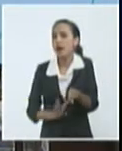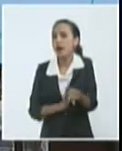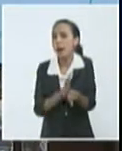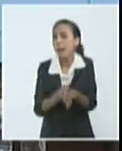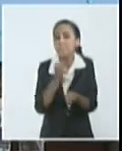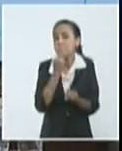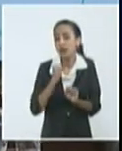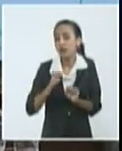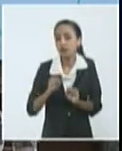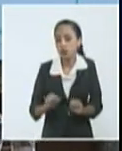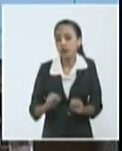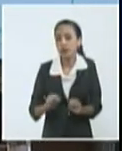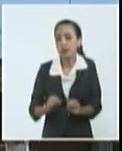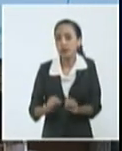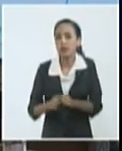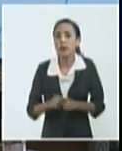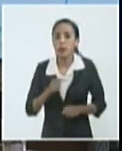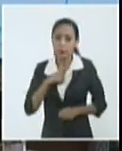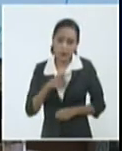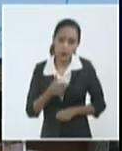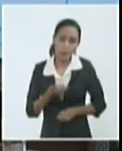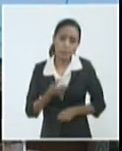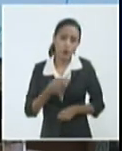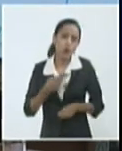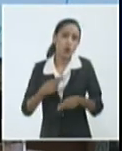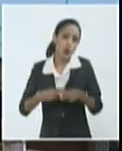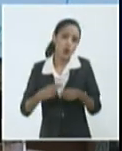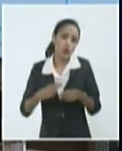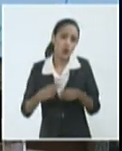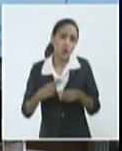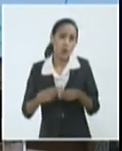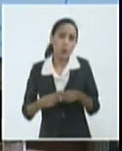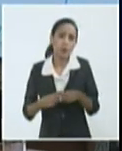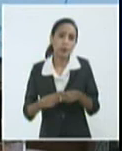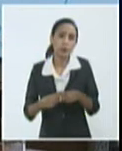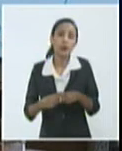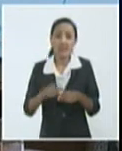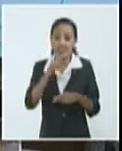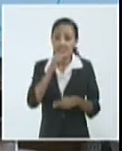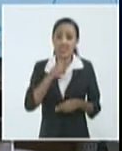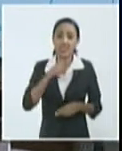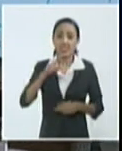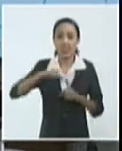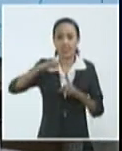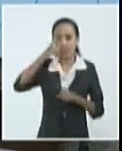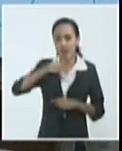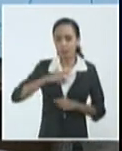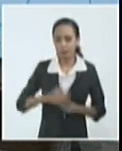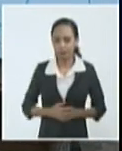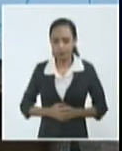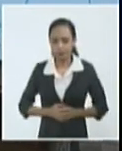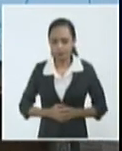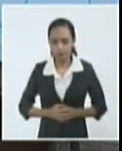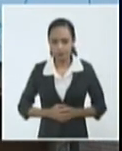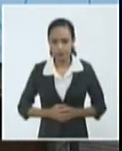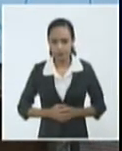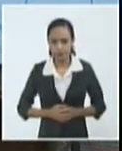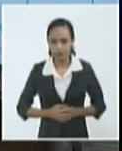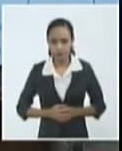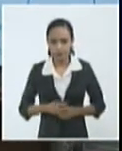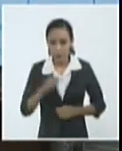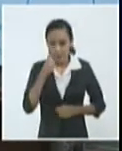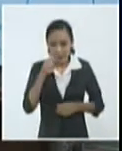nuestro país, como es la conocida cepa Delta. Y fíjense que todo este